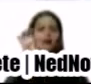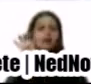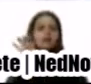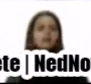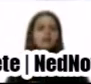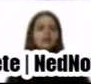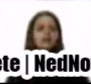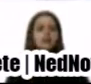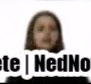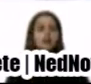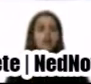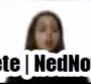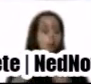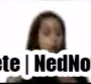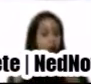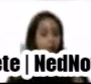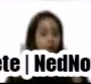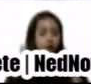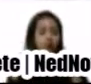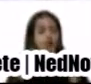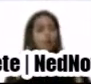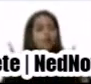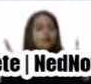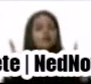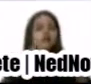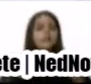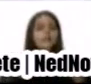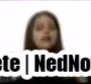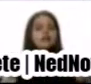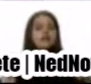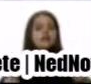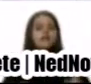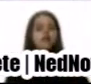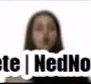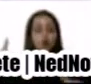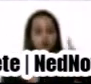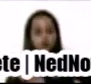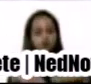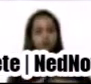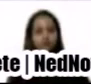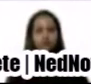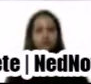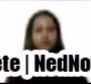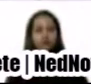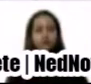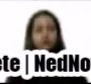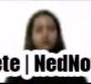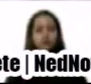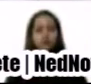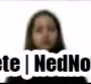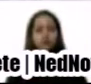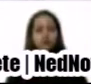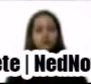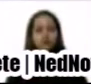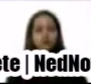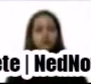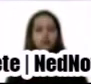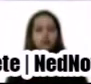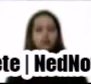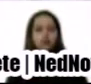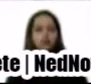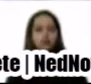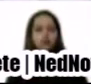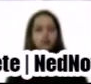a cualquiera que sea o aparente ser opositor. Es parte integral de la estrategia de Maduro de eliminar hasta el